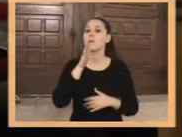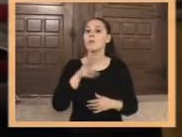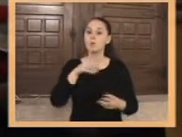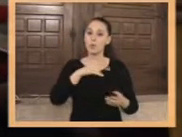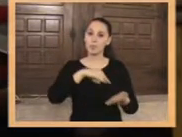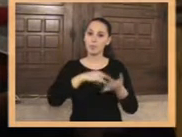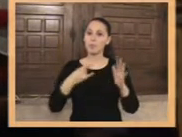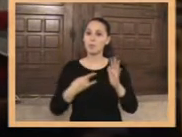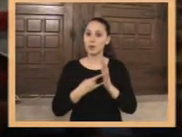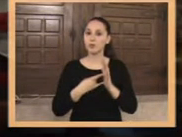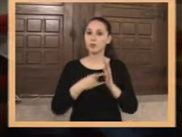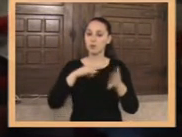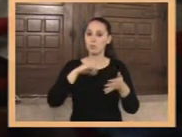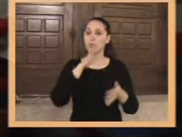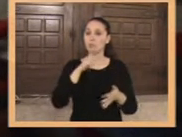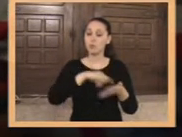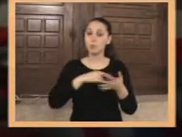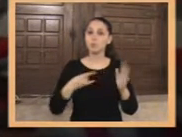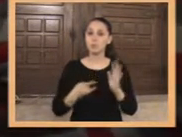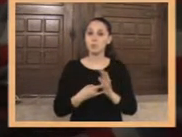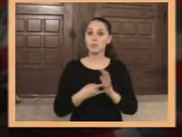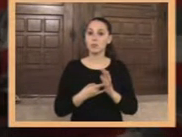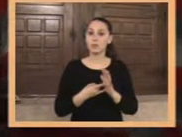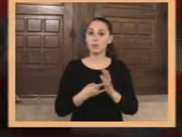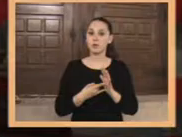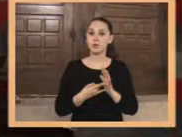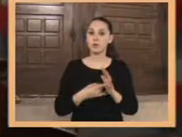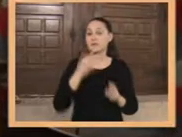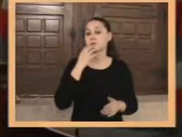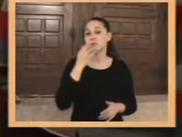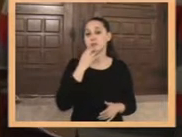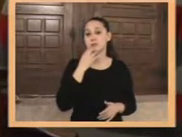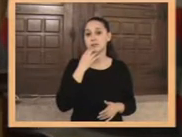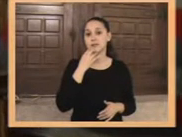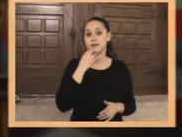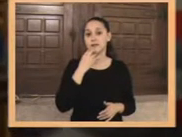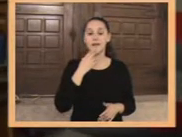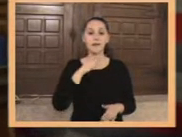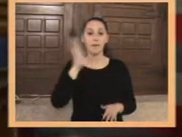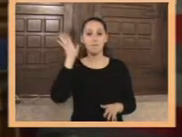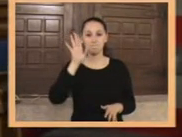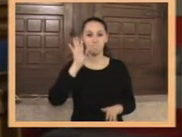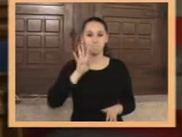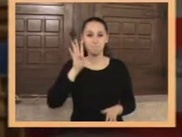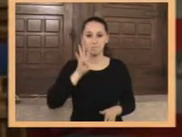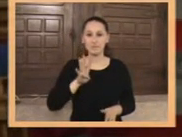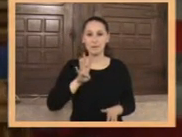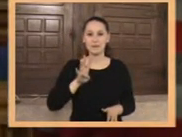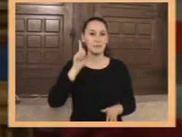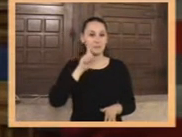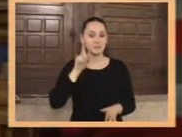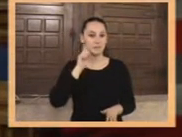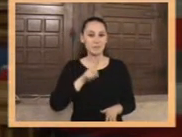lo apoyamos en una mentira, es decir, en la fractura de la verdad, también se fracturará el fin mismo de este proyecto. Por eso el Grupo